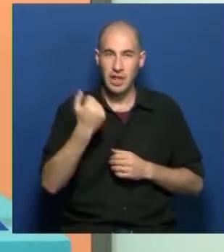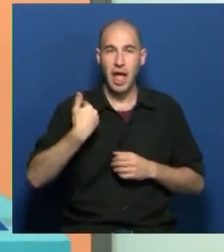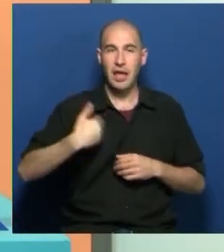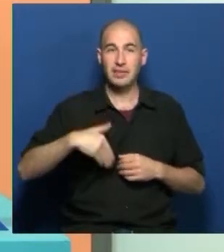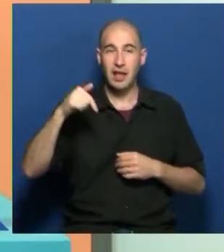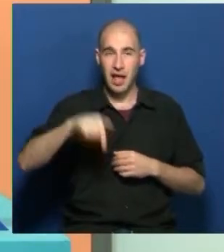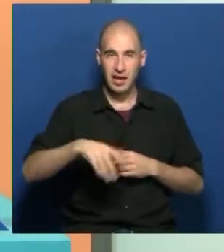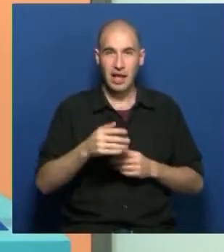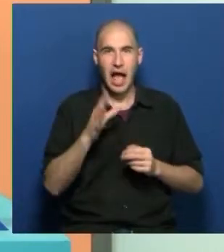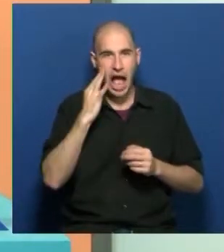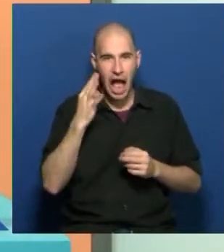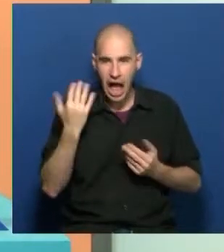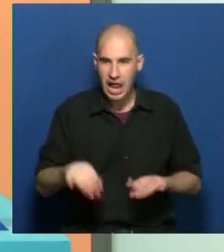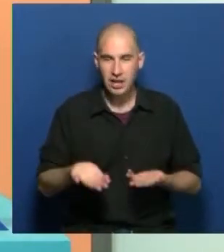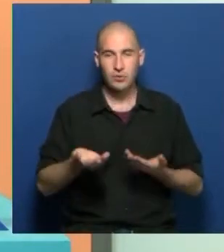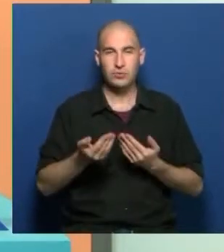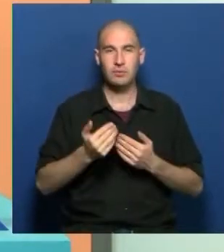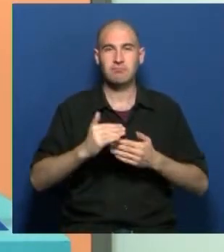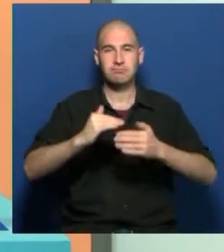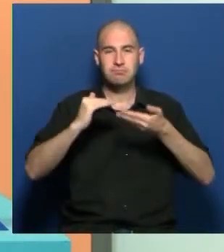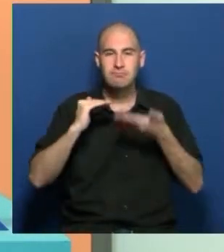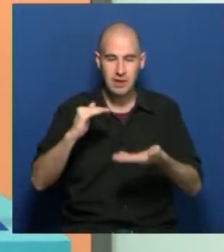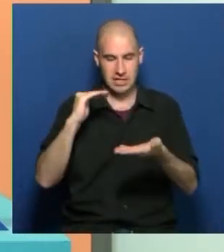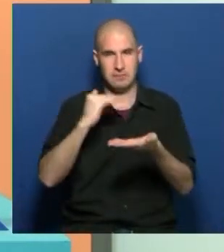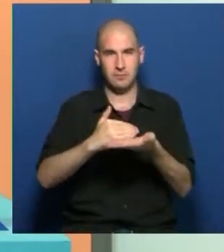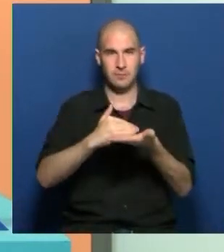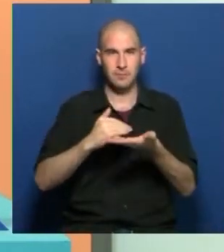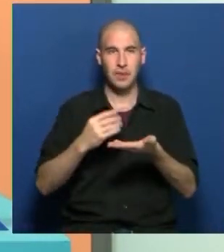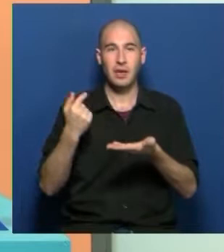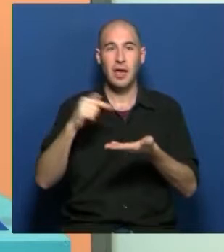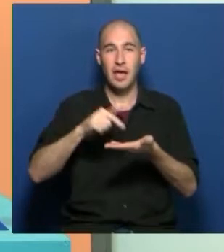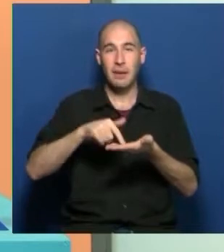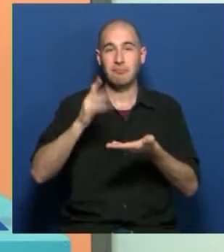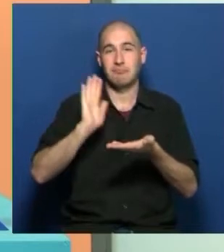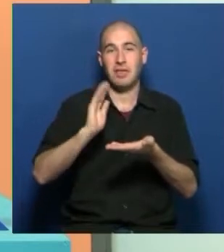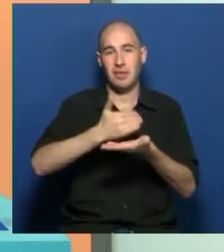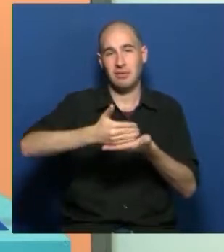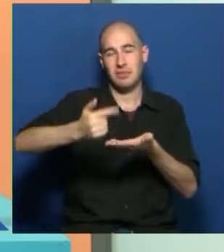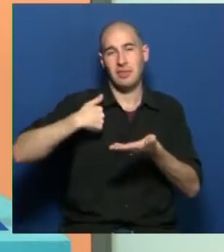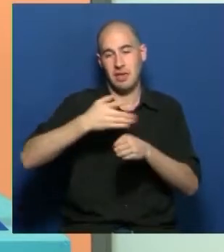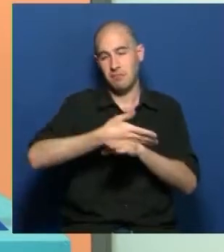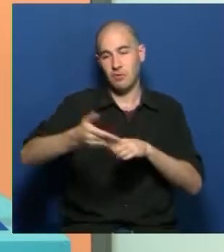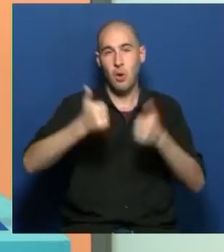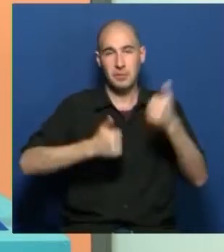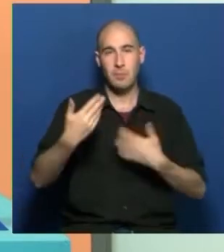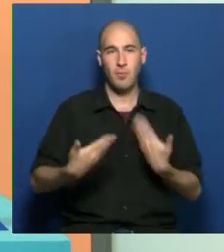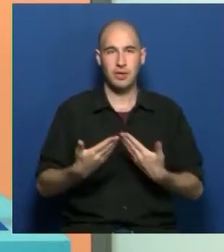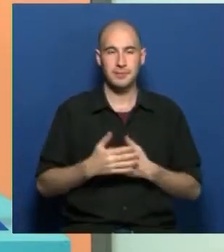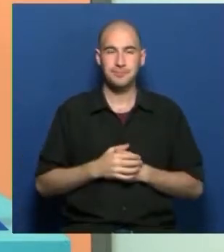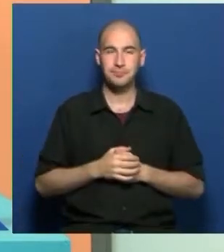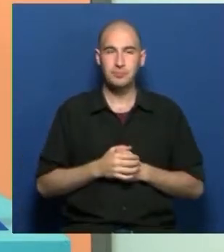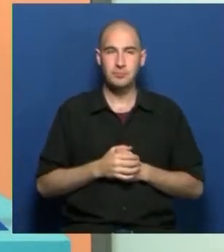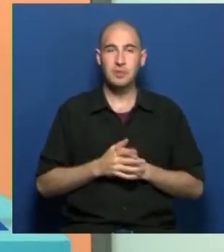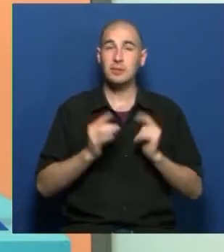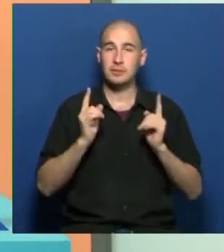Argentina pueda por lo menos tener un piso necesario para mantenerse durante un tiempo competitivo. A todo